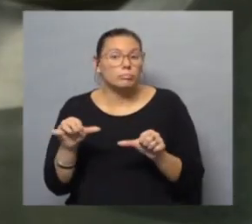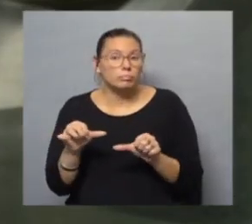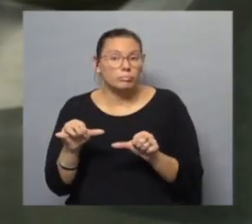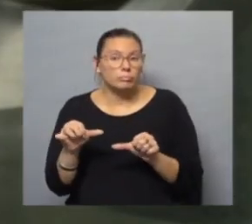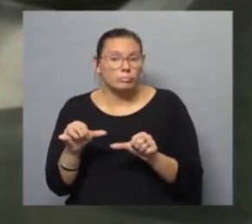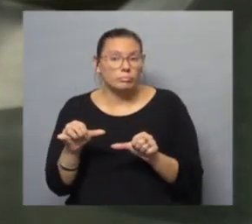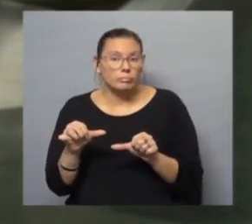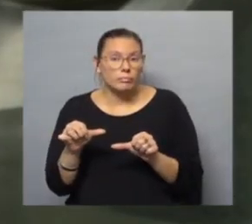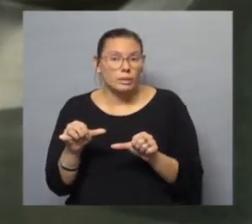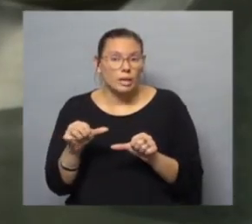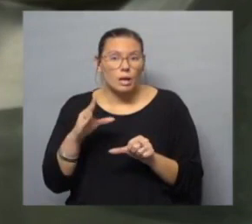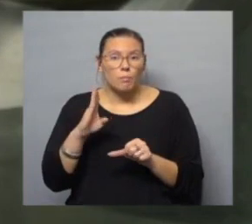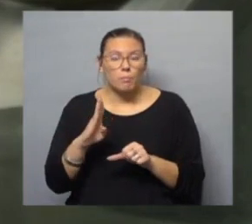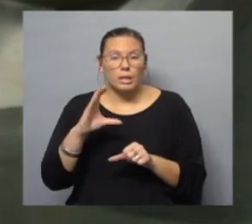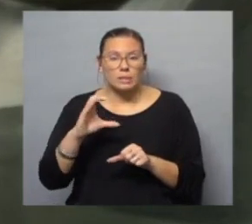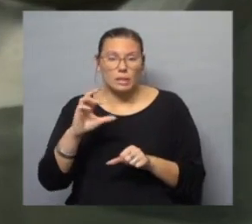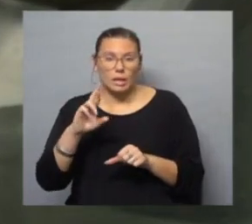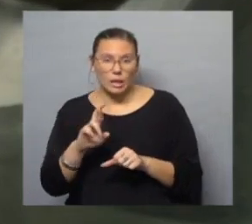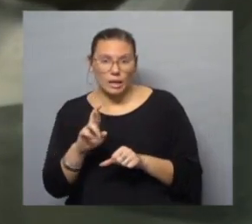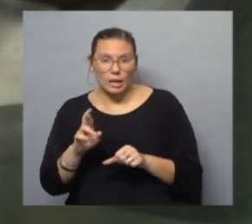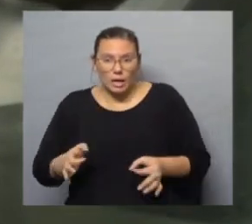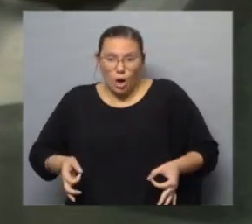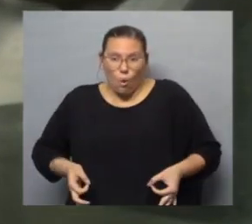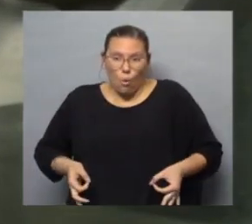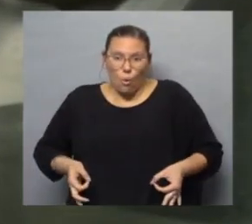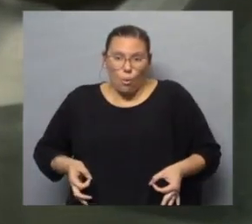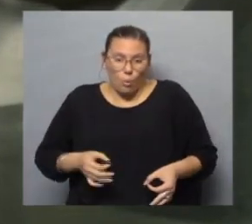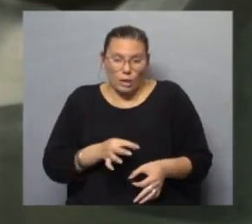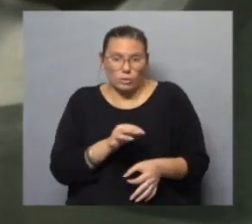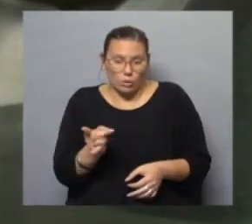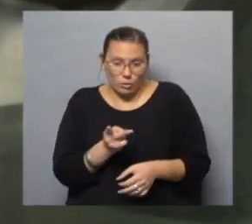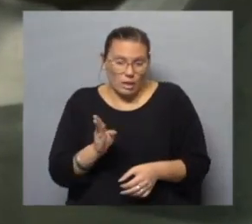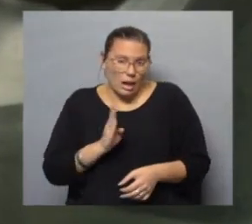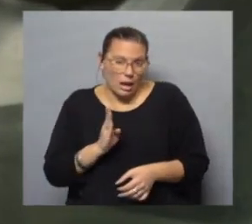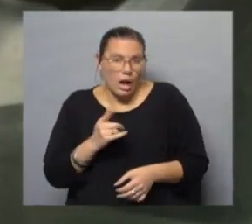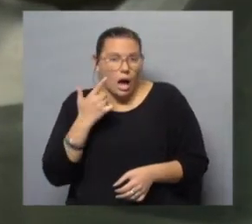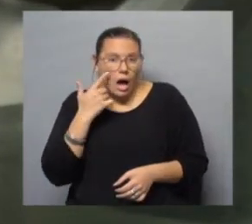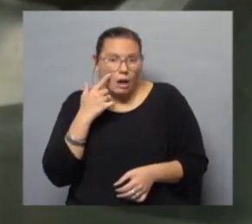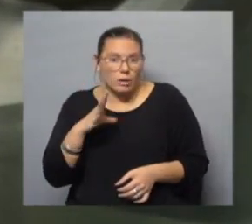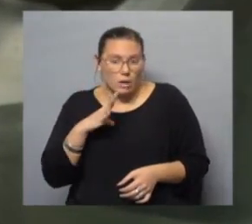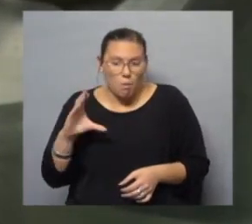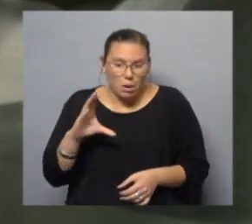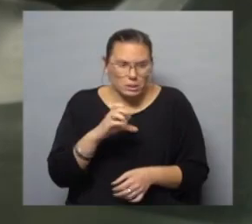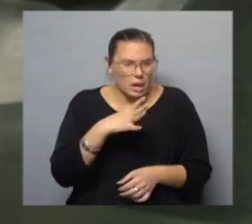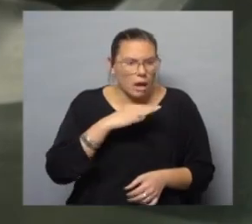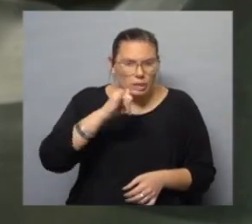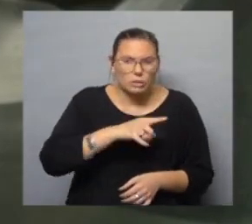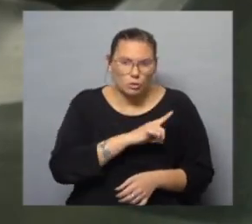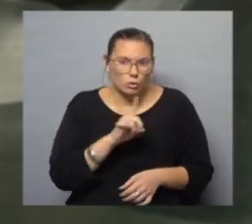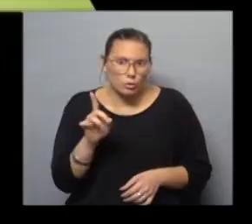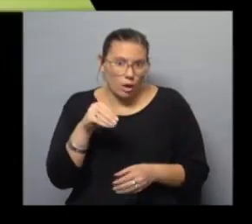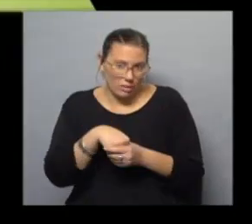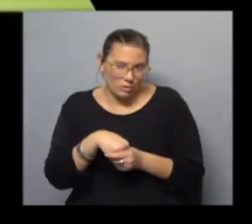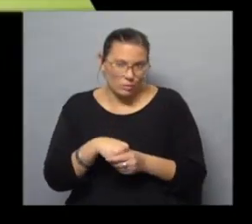hacer PCR de los ovarios de las hembras colectadas y ver si se encontraban estas bacterias en